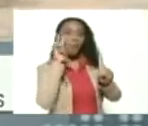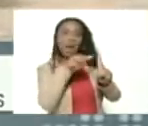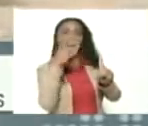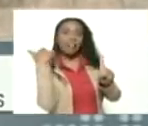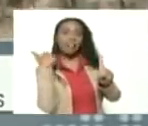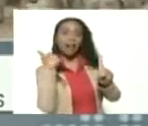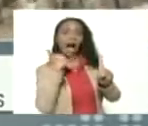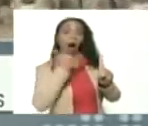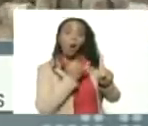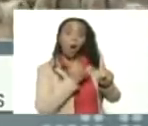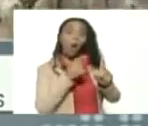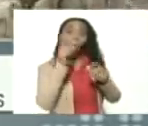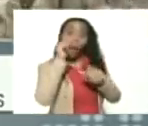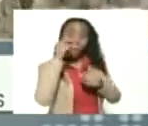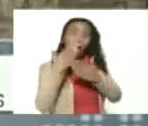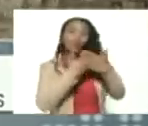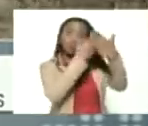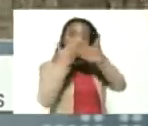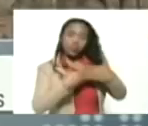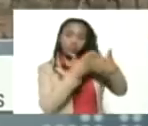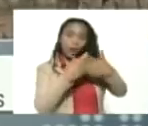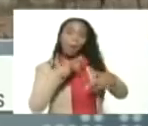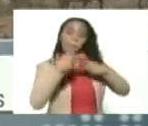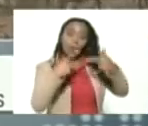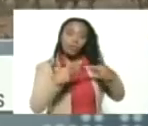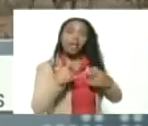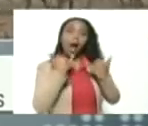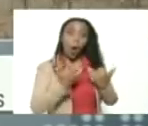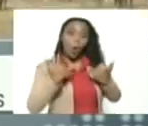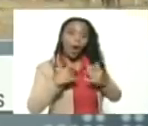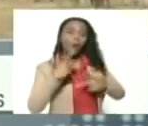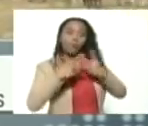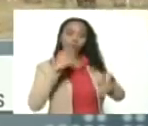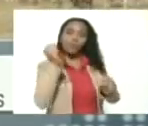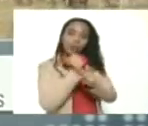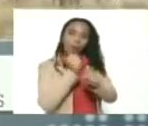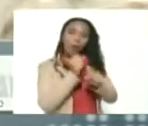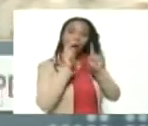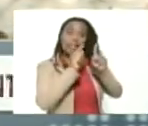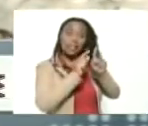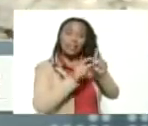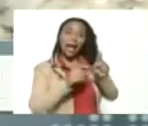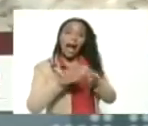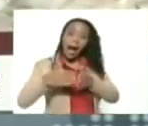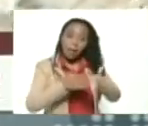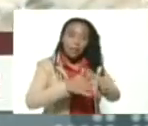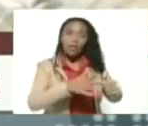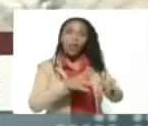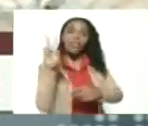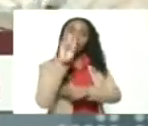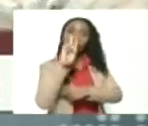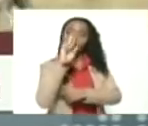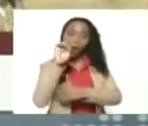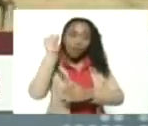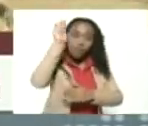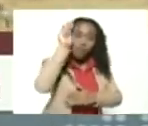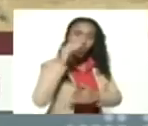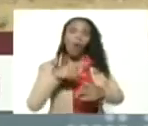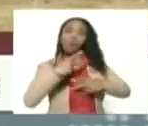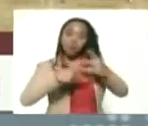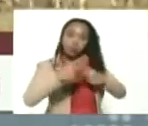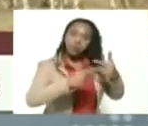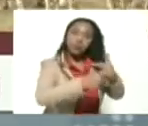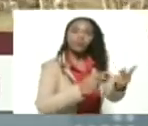ha estudiado para producir y está produciendo. Ese es el camino de la Venezuela productiva. Nosotros hemos